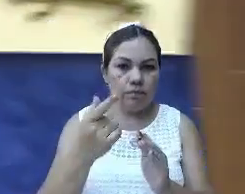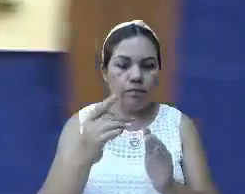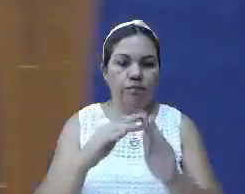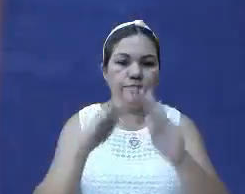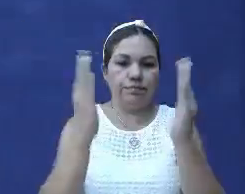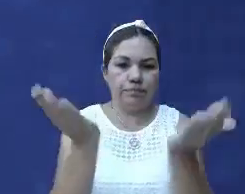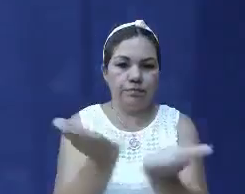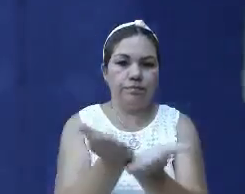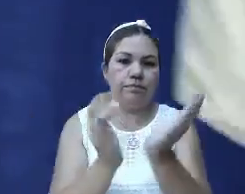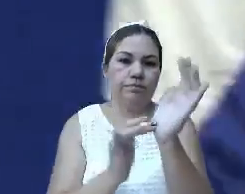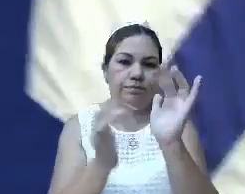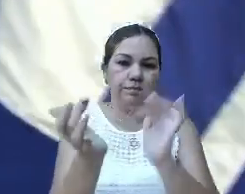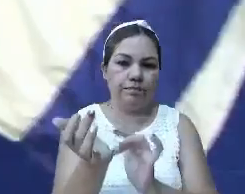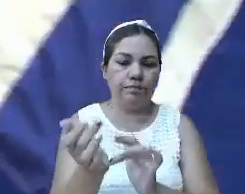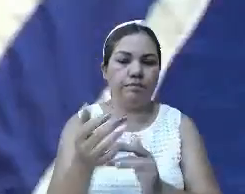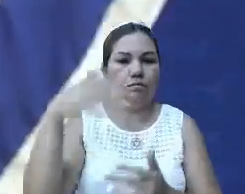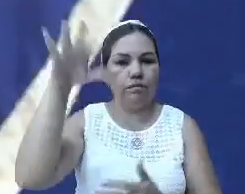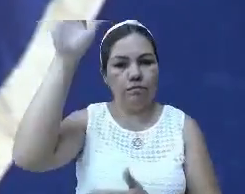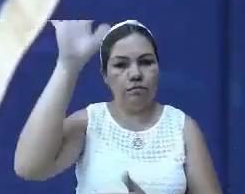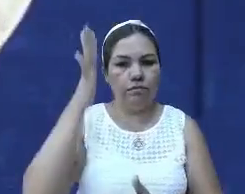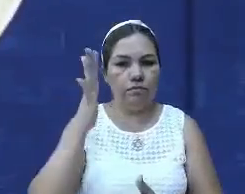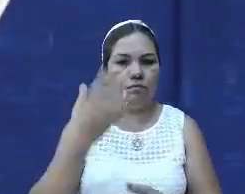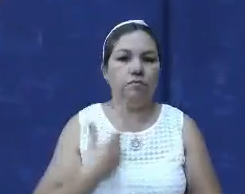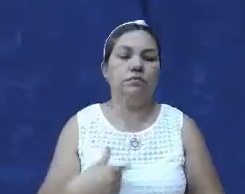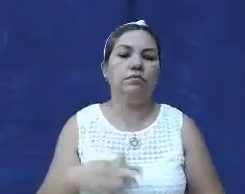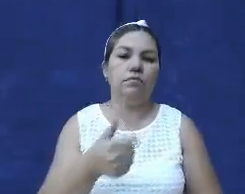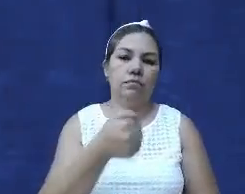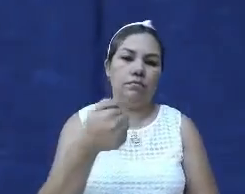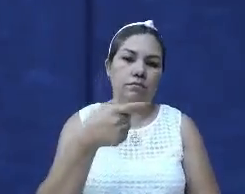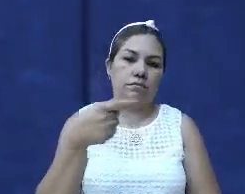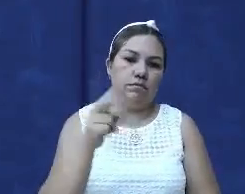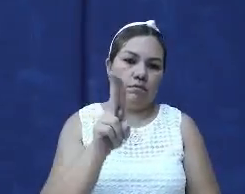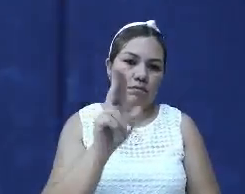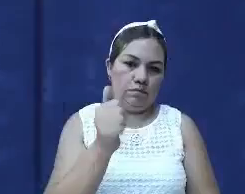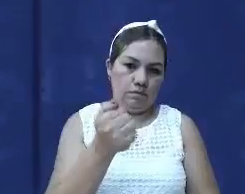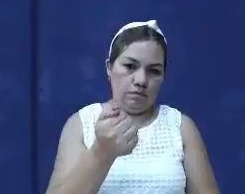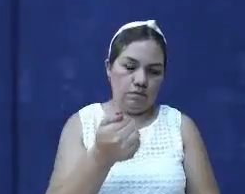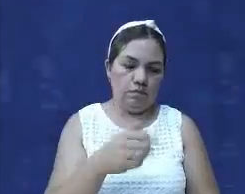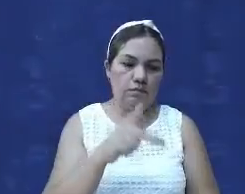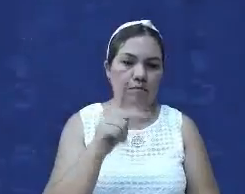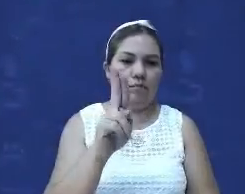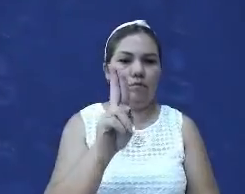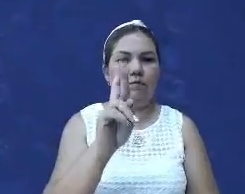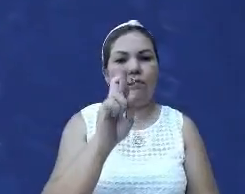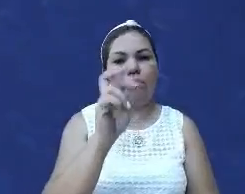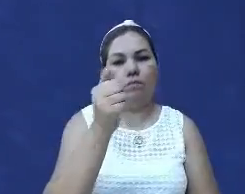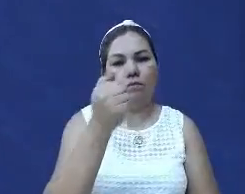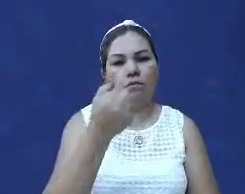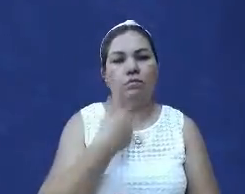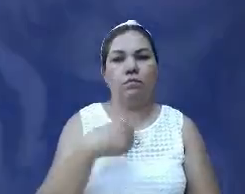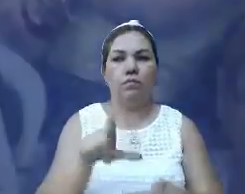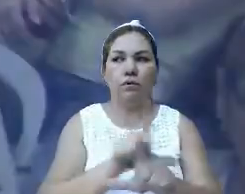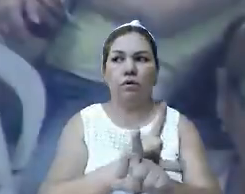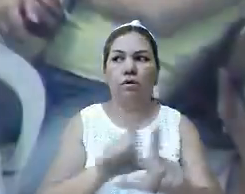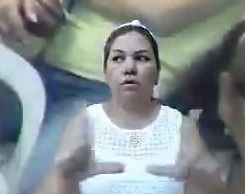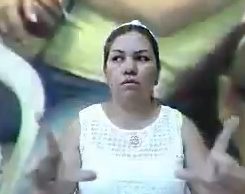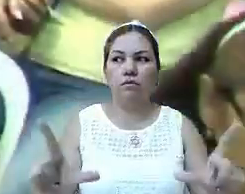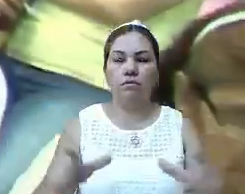la palabra de Dios es agua pura y agua limpia. Mírale a tu vecino y decirle: hoy vine para que me peguen un rico